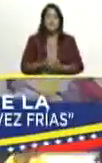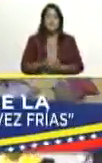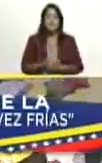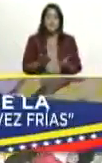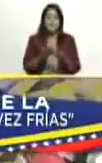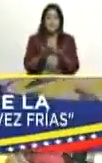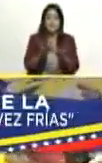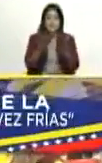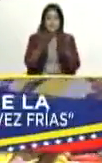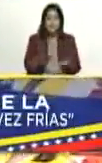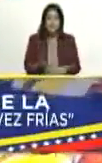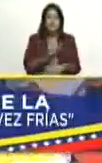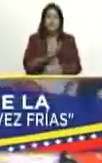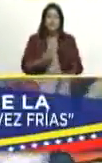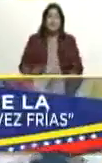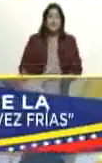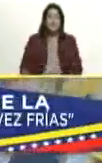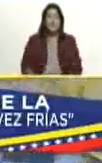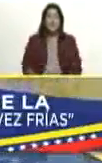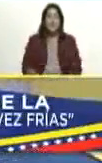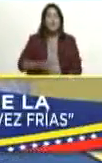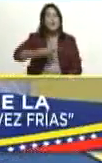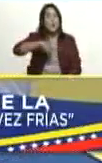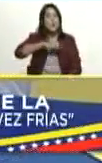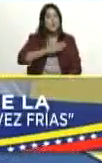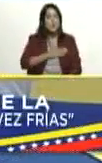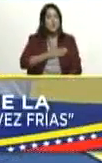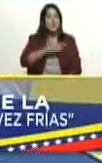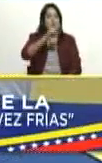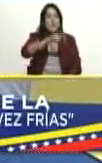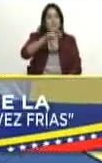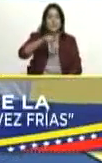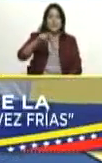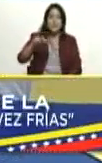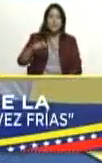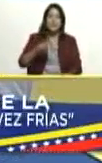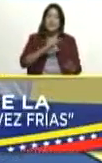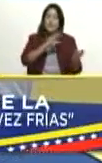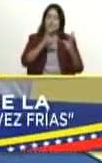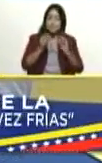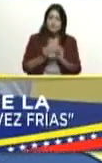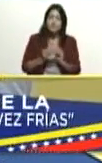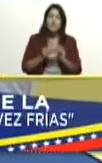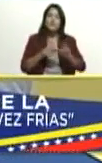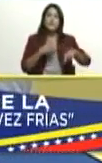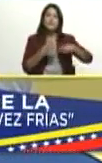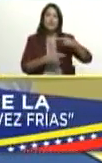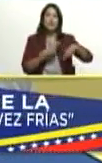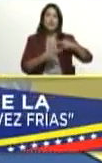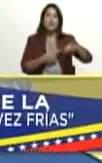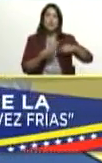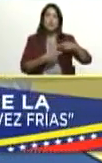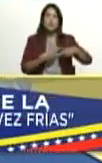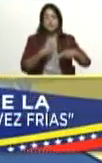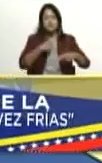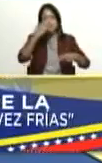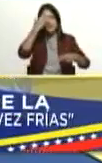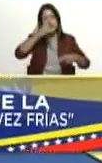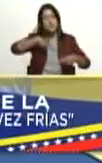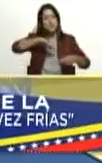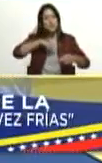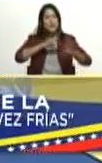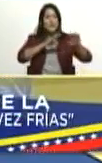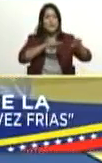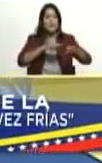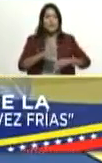presidente, que somos una gran fuerza humana revolucionaria. Siga contando con nosotros y nosotras